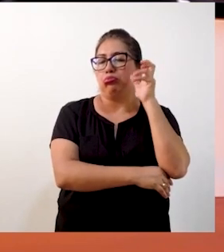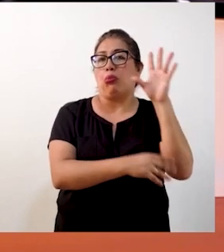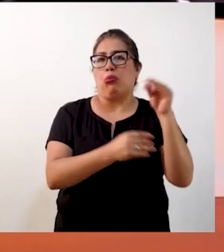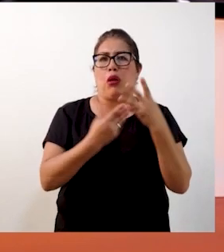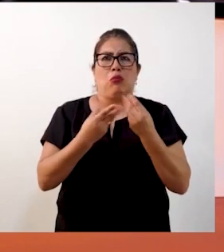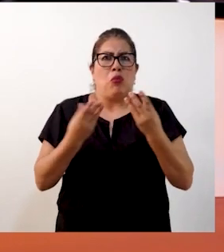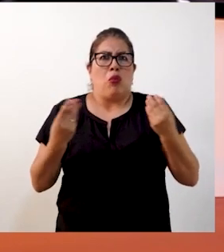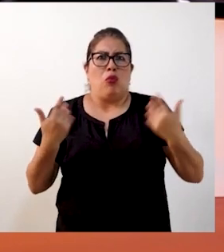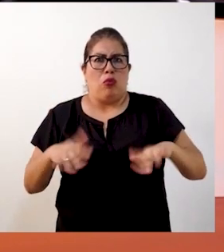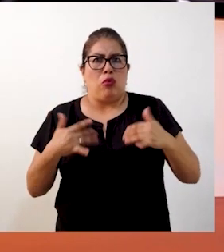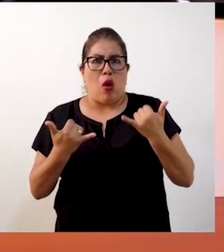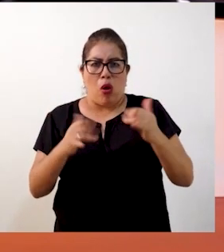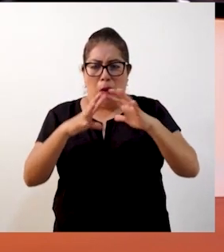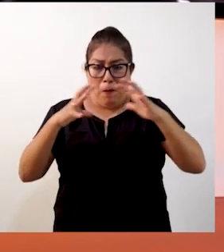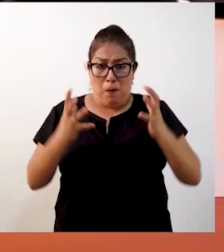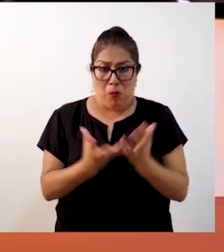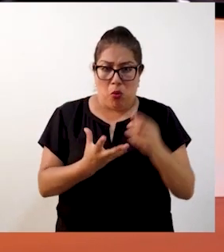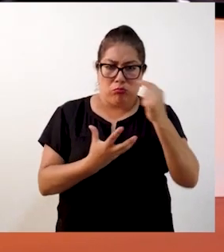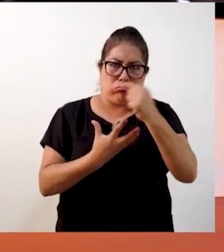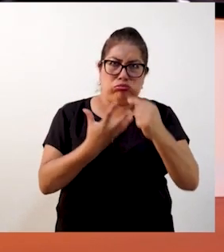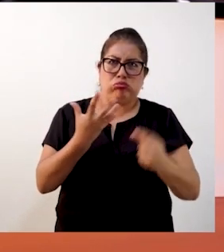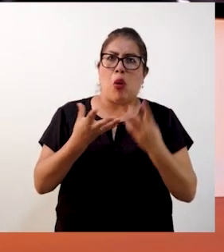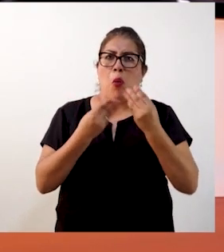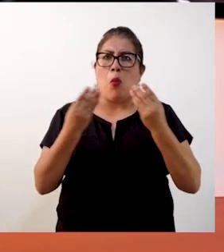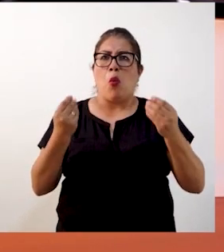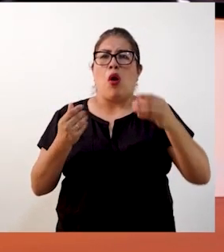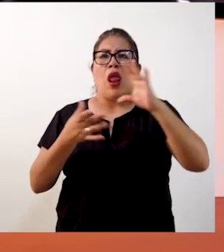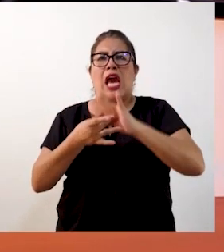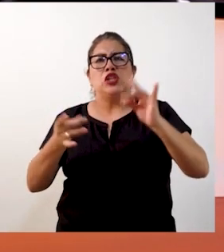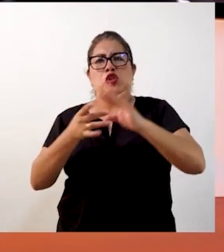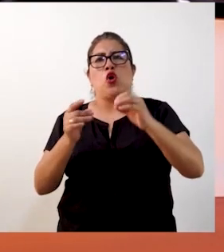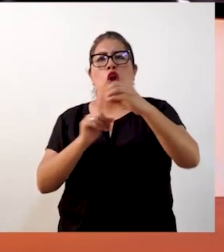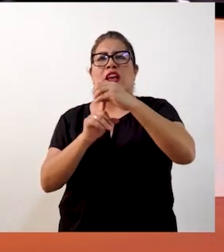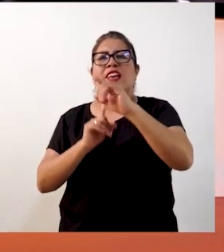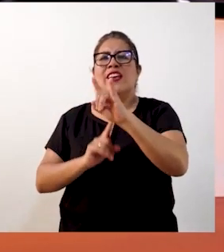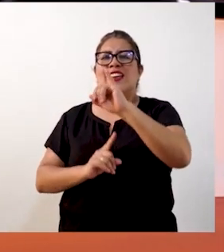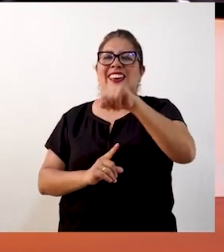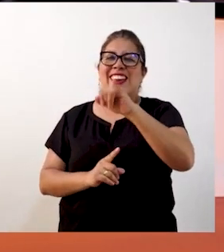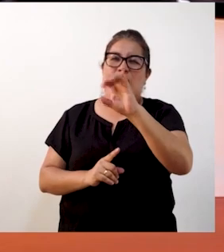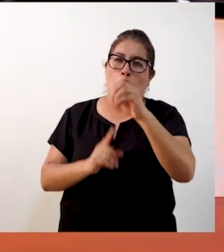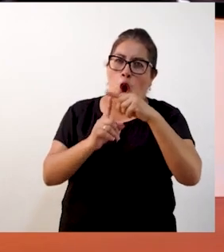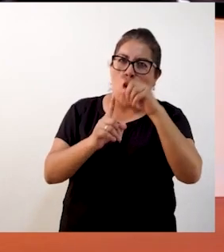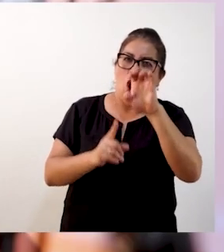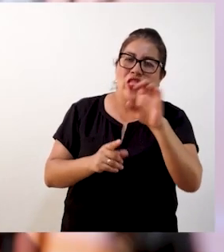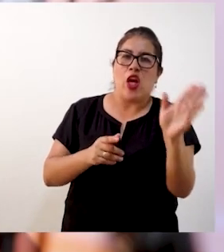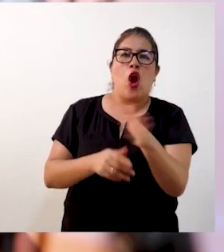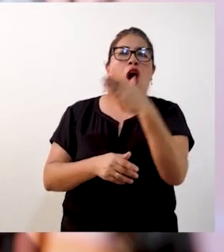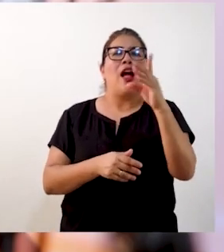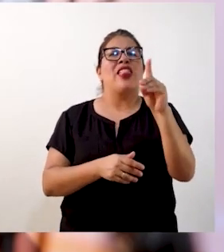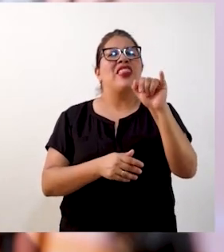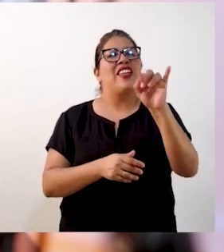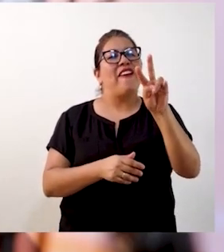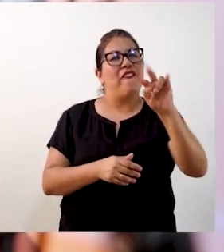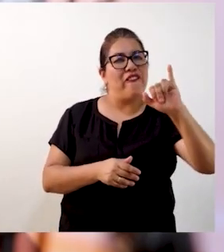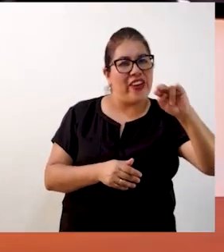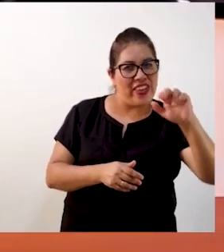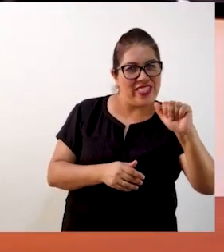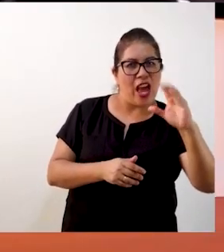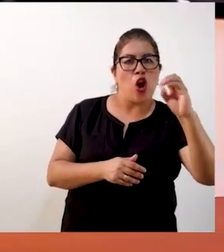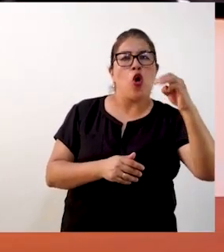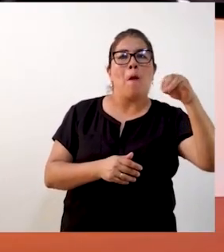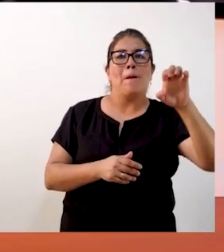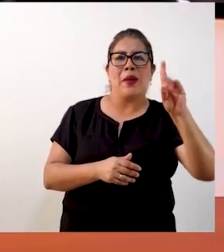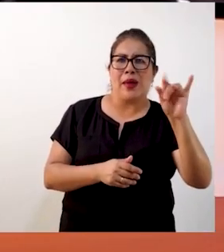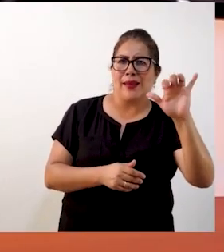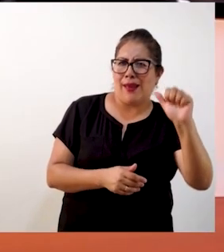todos los libros del mundo, todos los clásicos, como El Quijote, La Divina Comedia, 100 años de soledad,